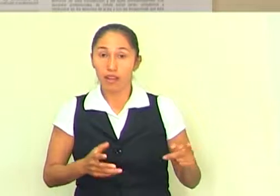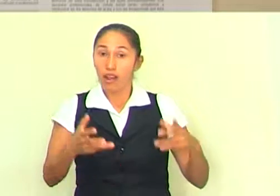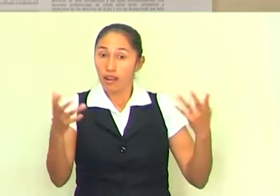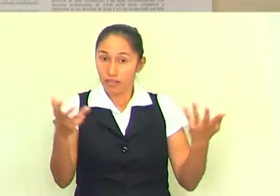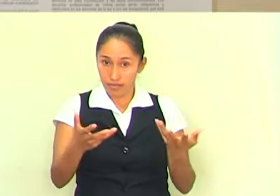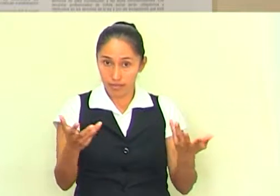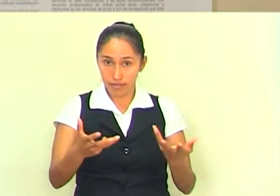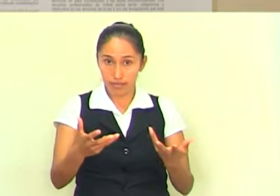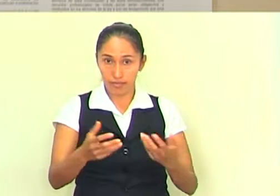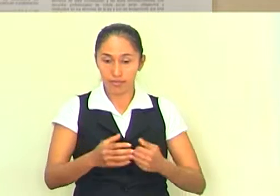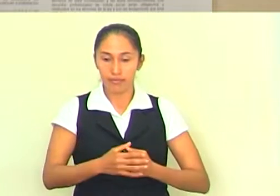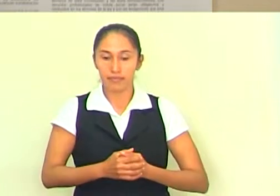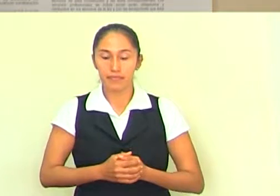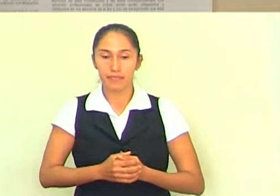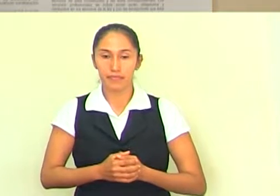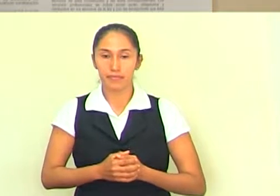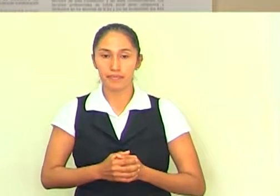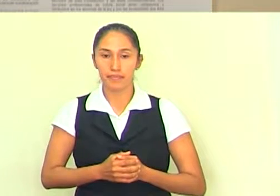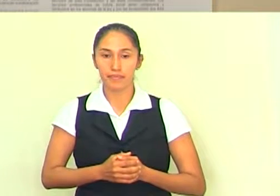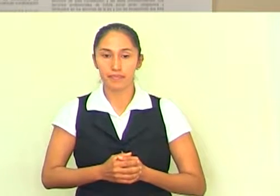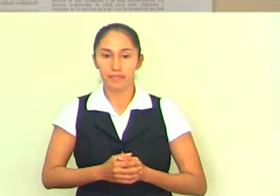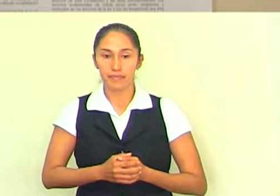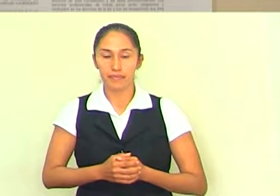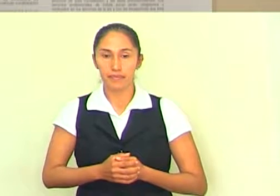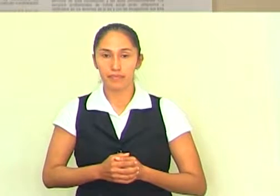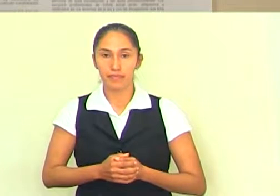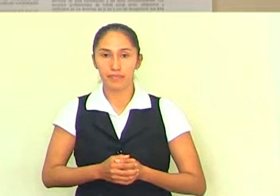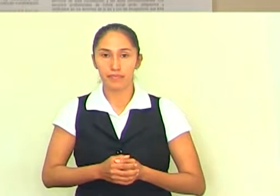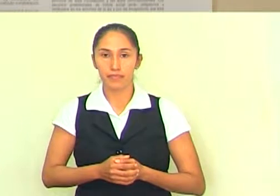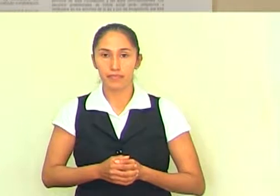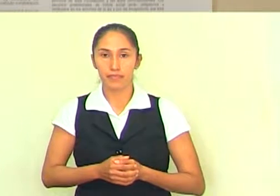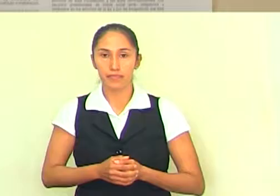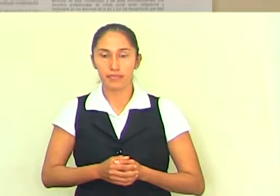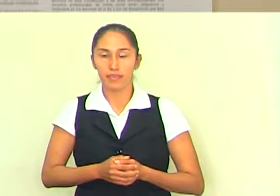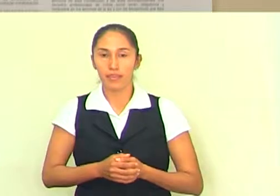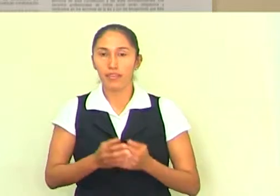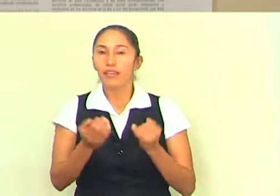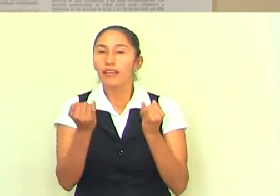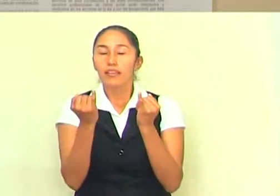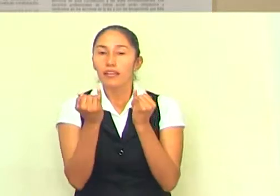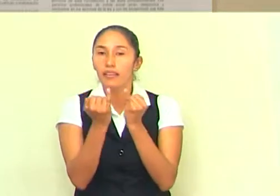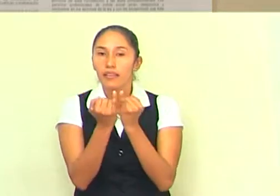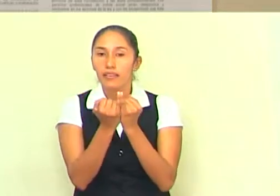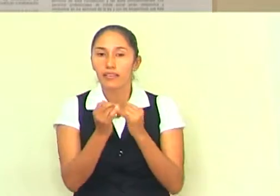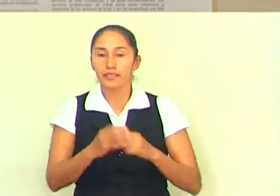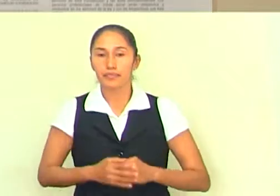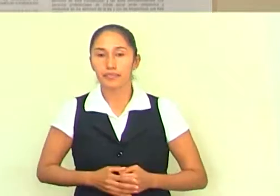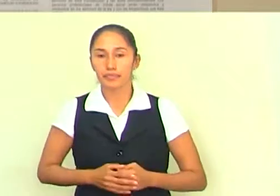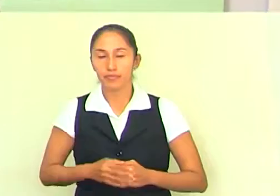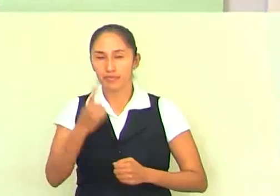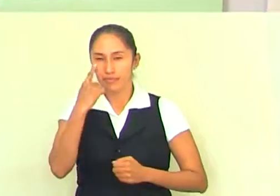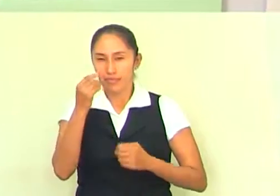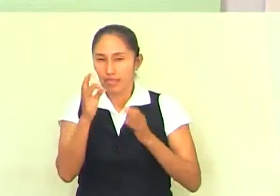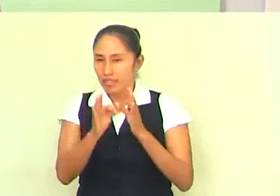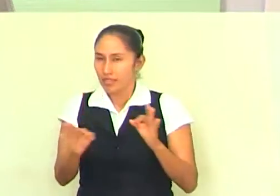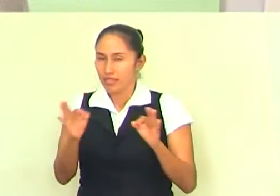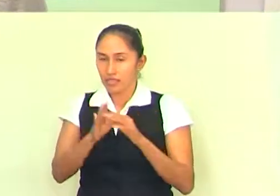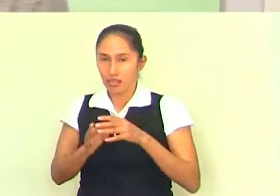hechos. Así también tener en cuenta que lo rigen 4 principios